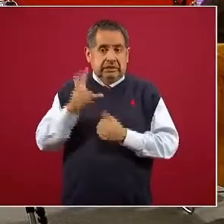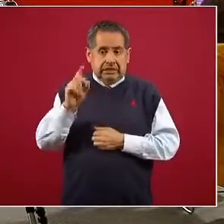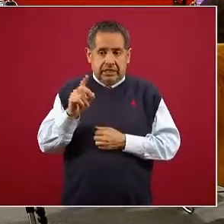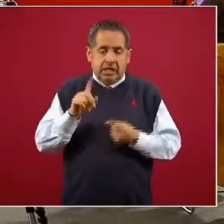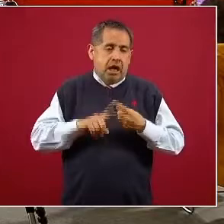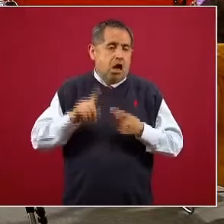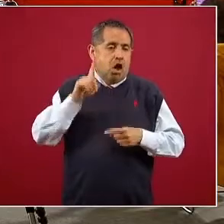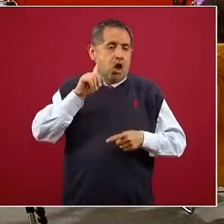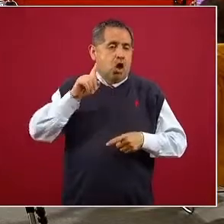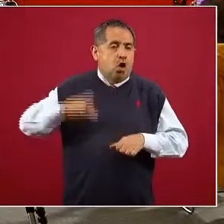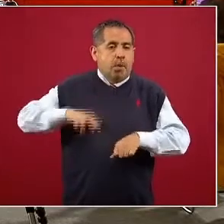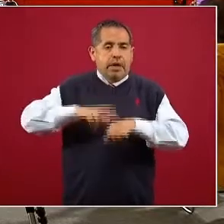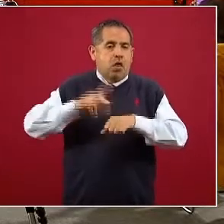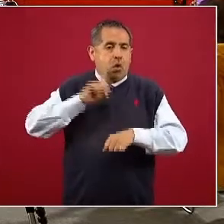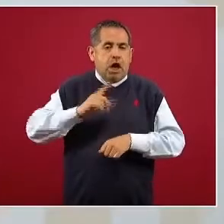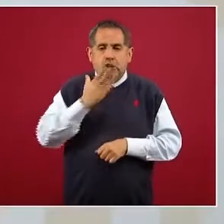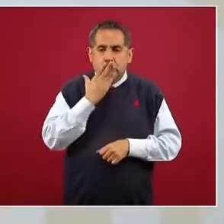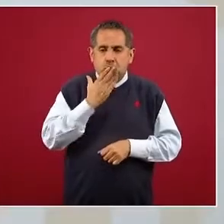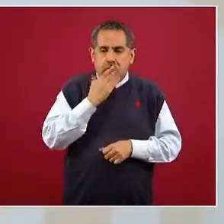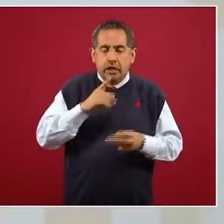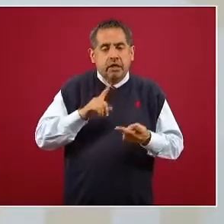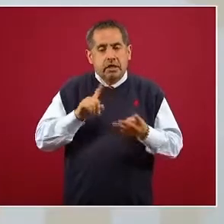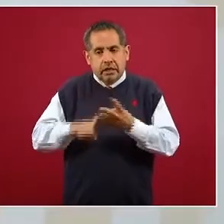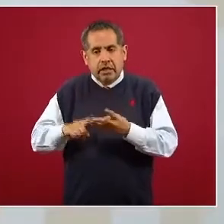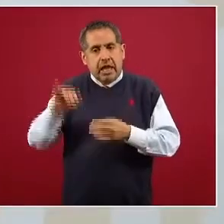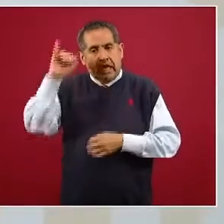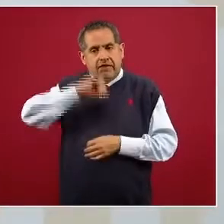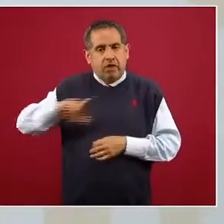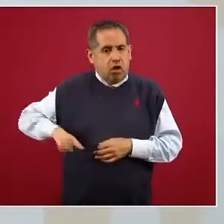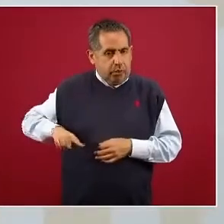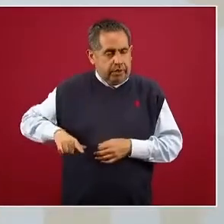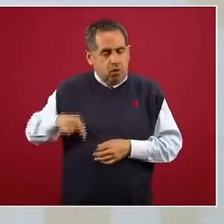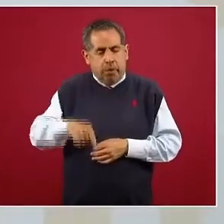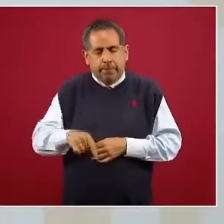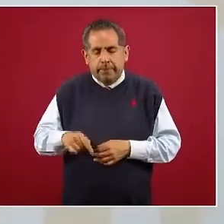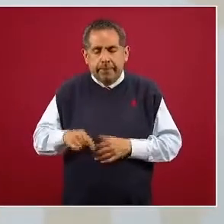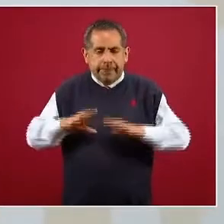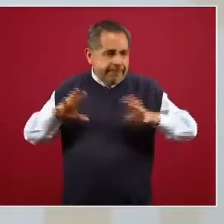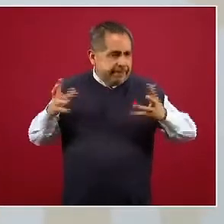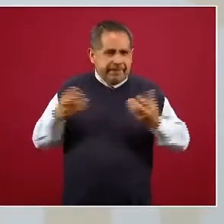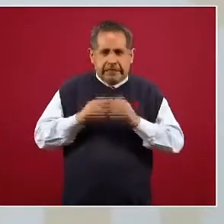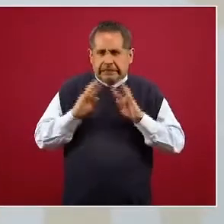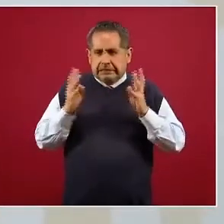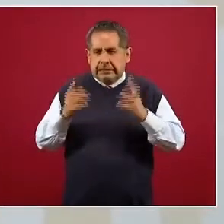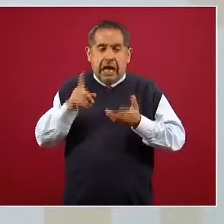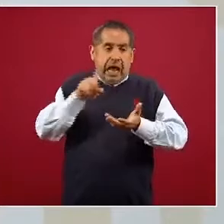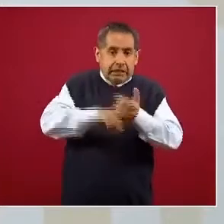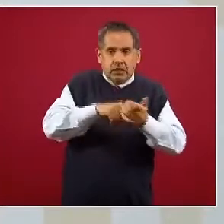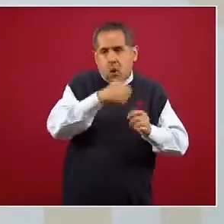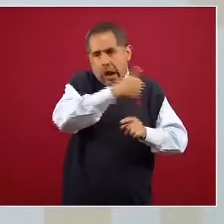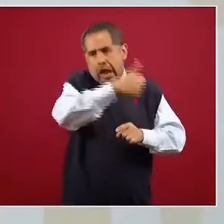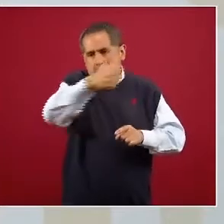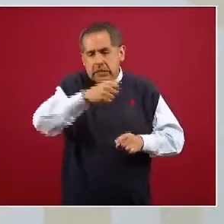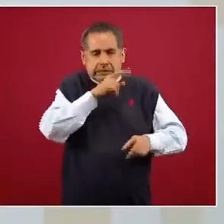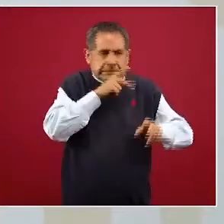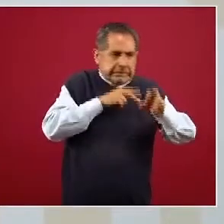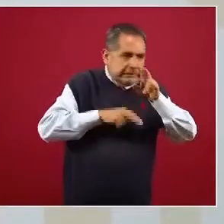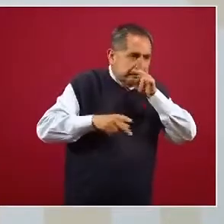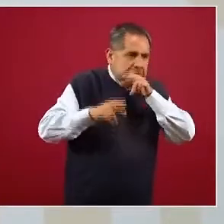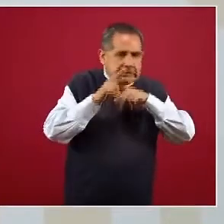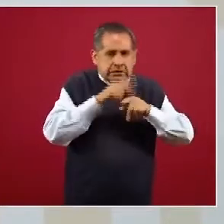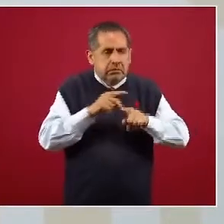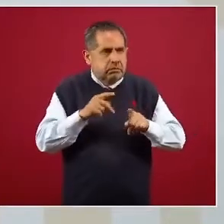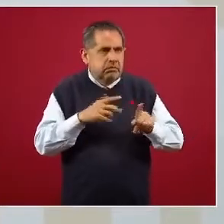la gobernadora de Sonora, que es la única mujer gobernadora, y la jefa de gobierno, son preocupaciones que en todo momento nos